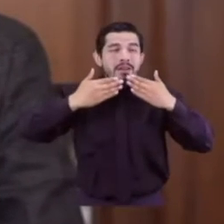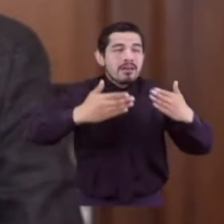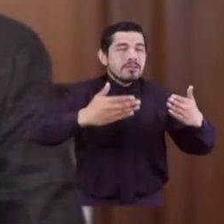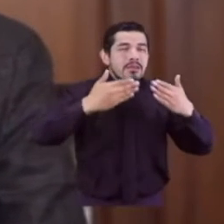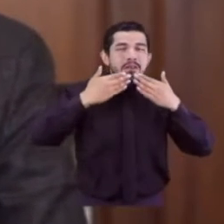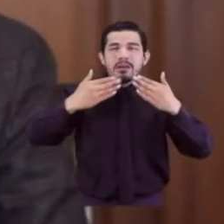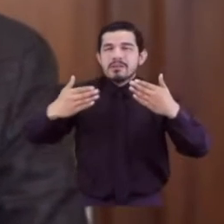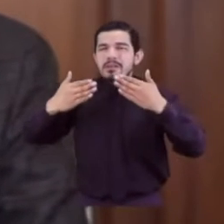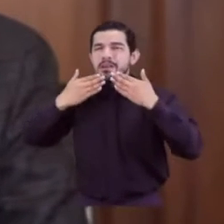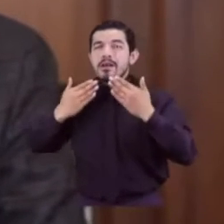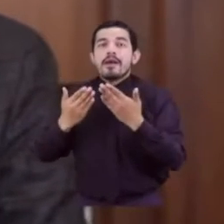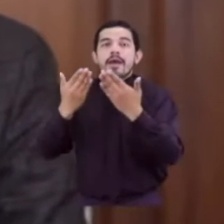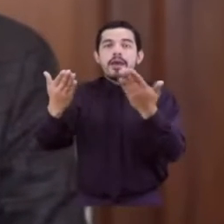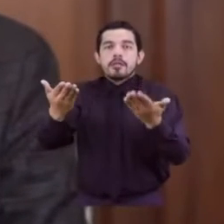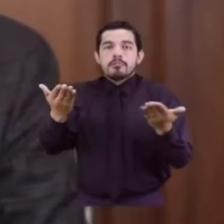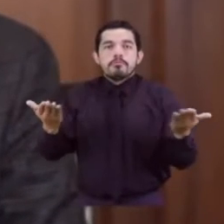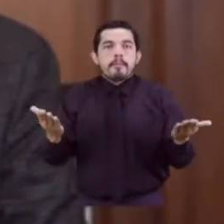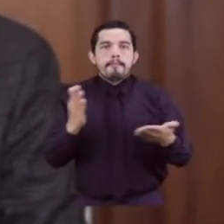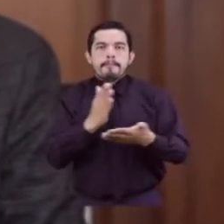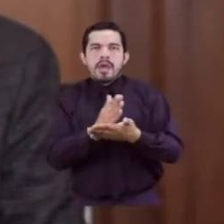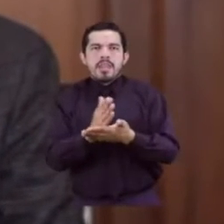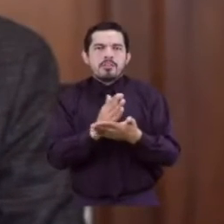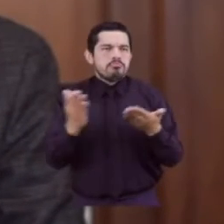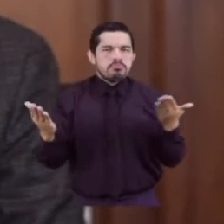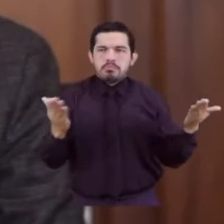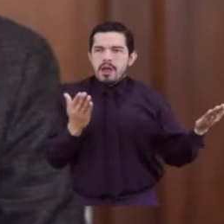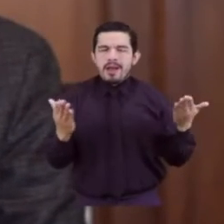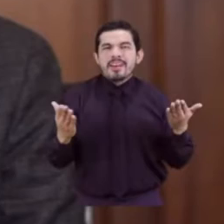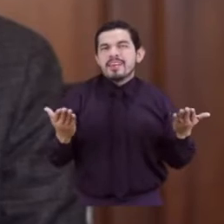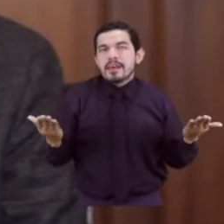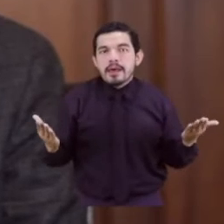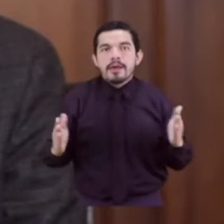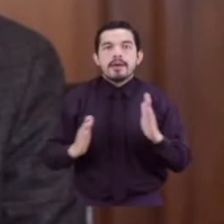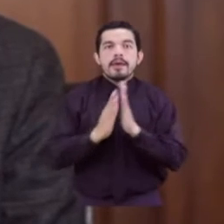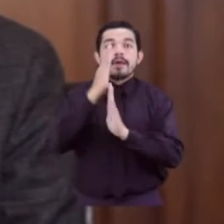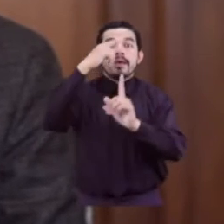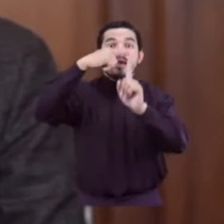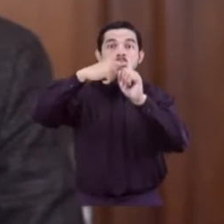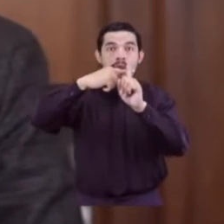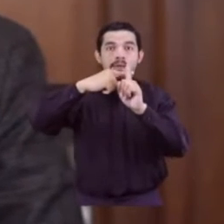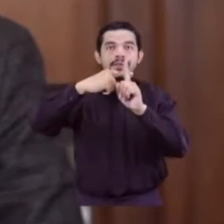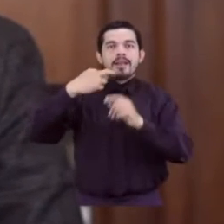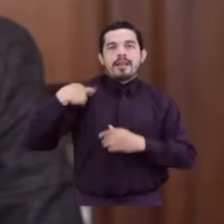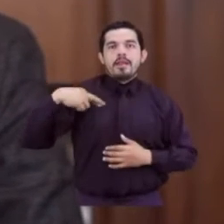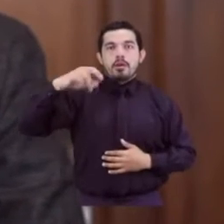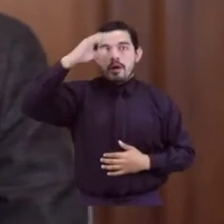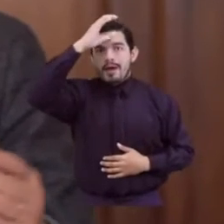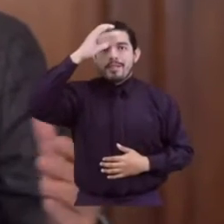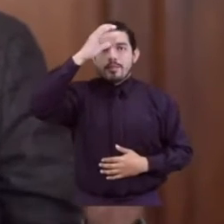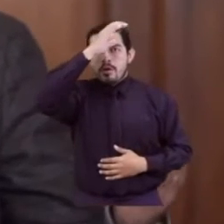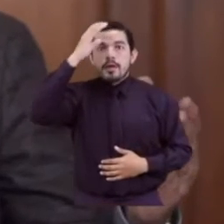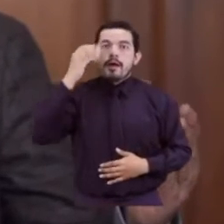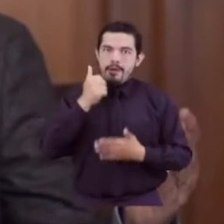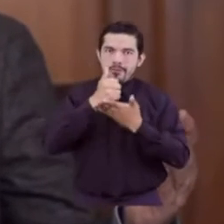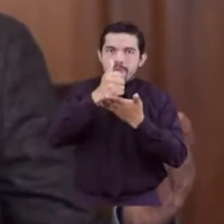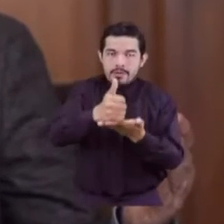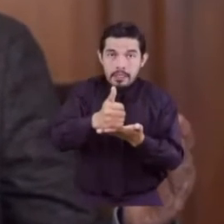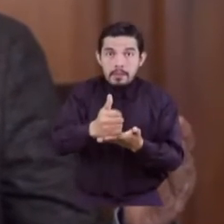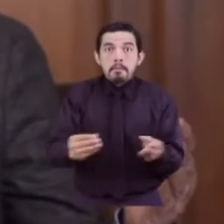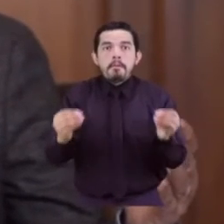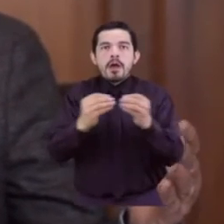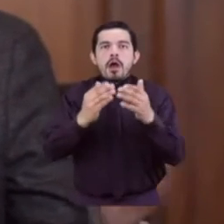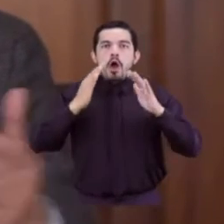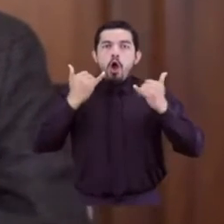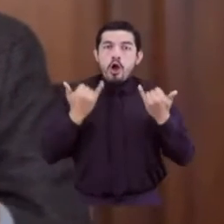la extraordinaria labor de conciliación de la Iglesia Católica. El alivio que hoy